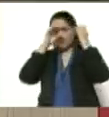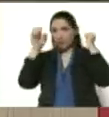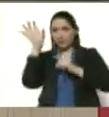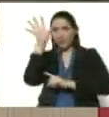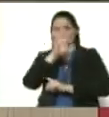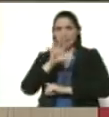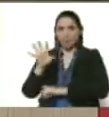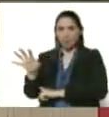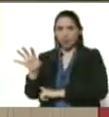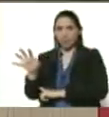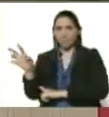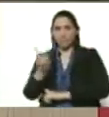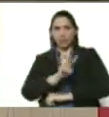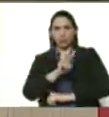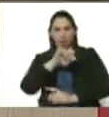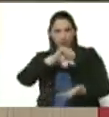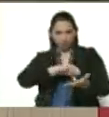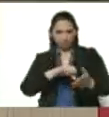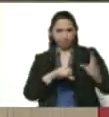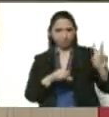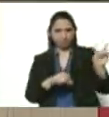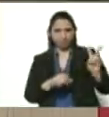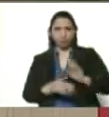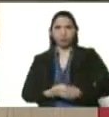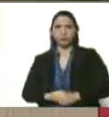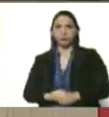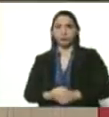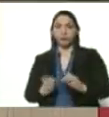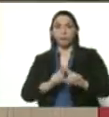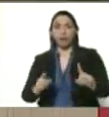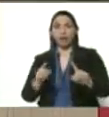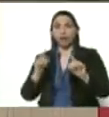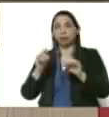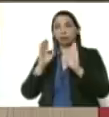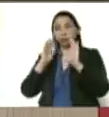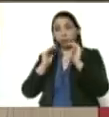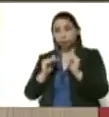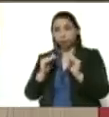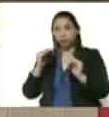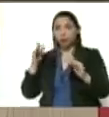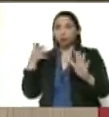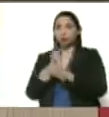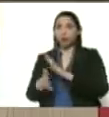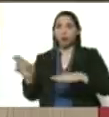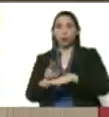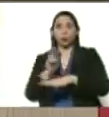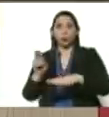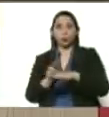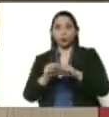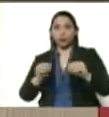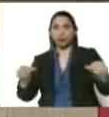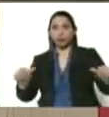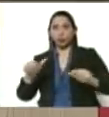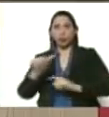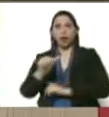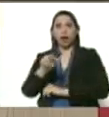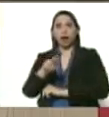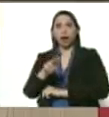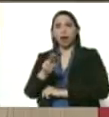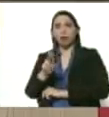Países Bajos en Venezuela, para alertarlo sobre el uso del territorio de Aruba para